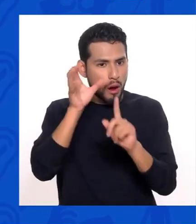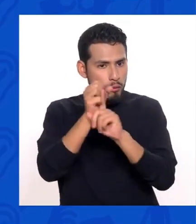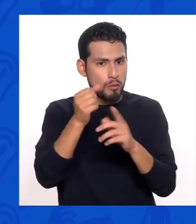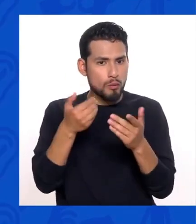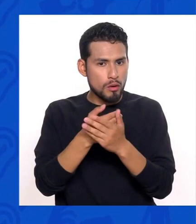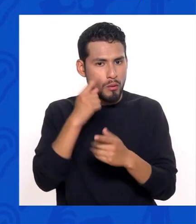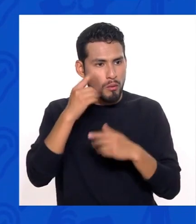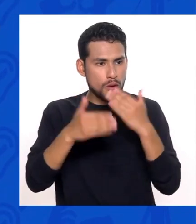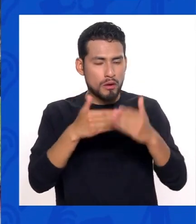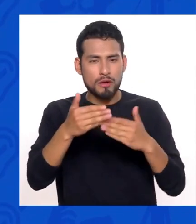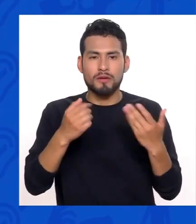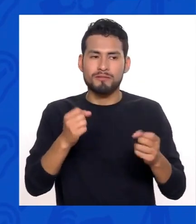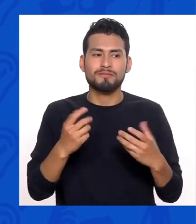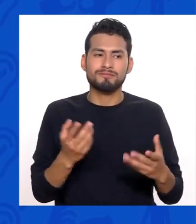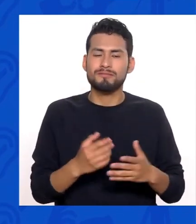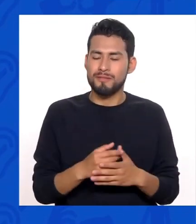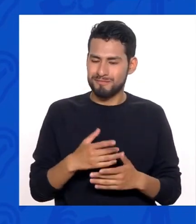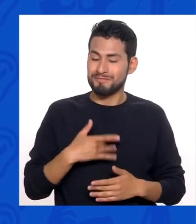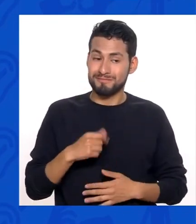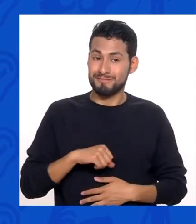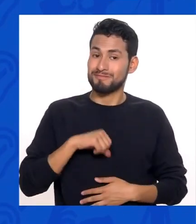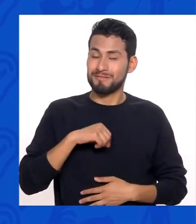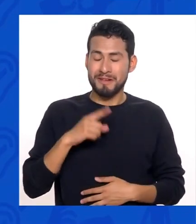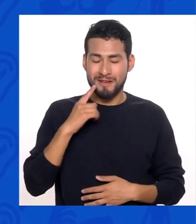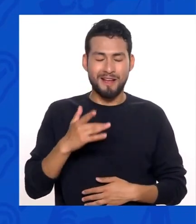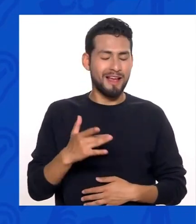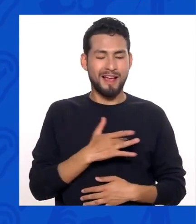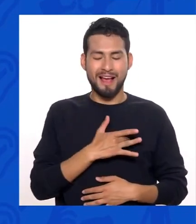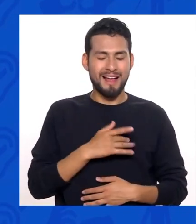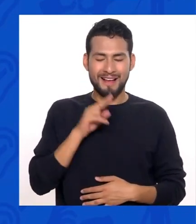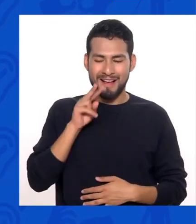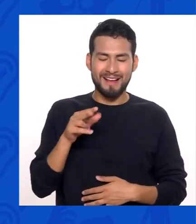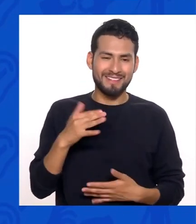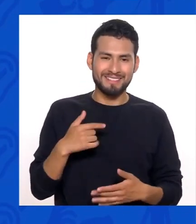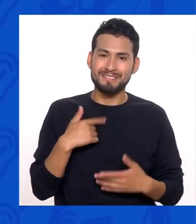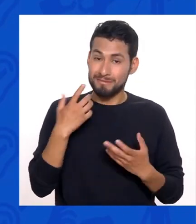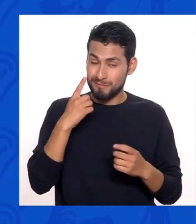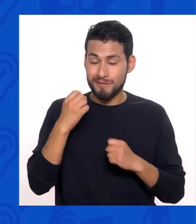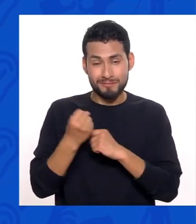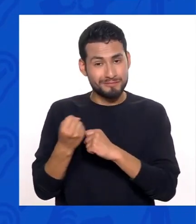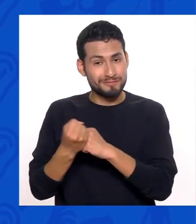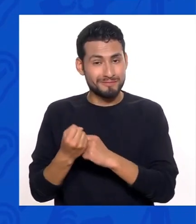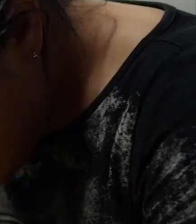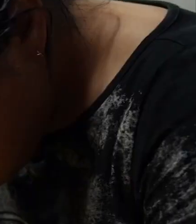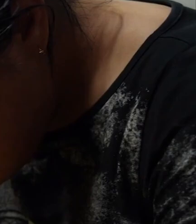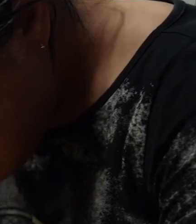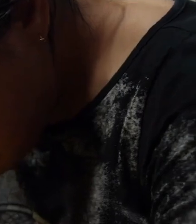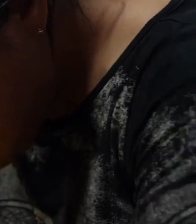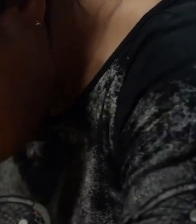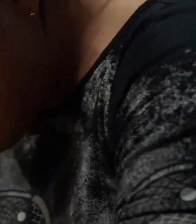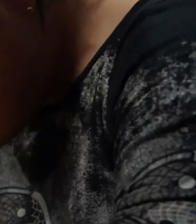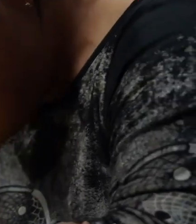nuevas metas, y me hace sentir bastante orgullosa. Y nos mueve a todos. Nosotros estamos ahí siempre para apoyarla.